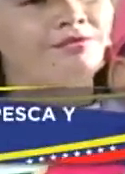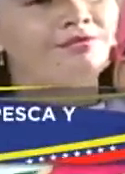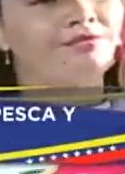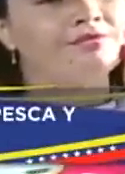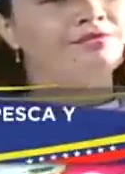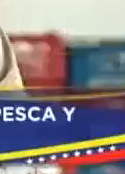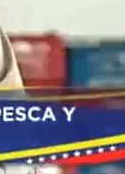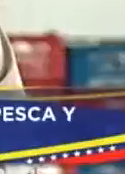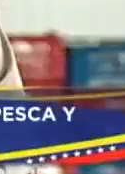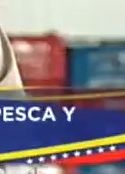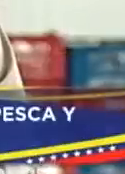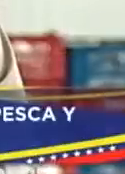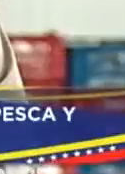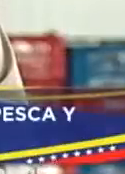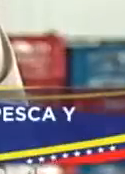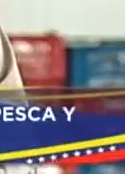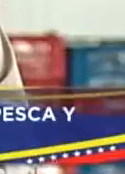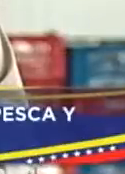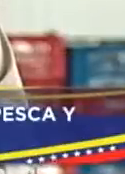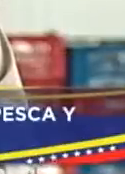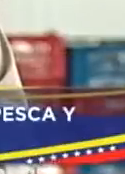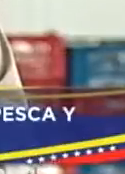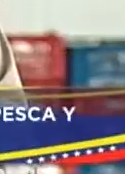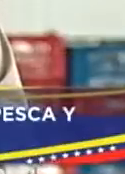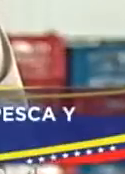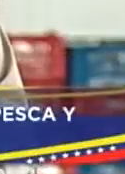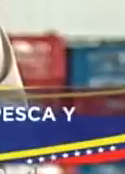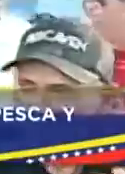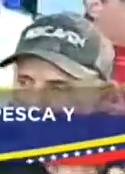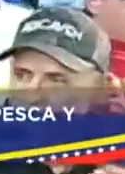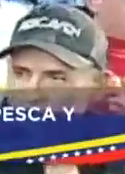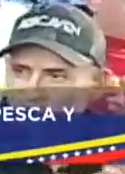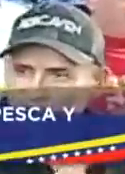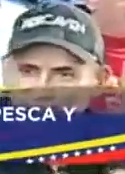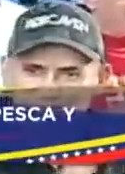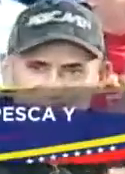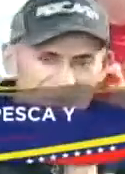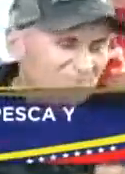el alcalde de Casanay, Elías Guerra,